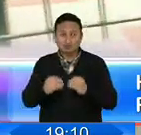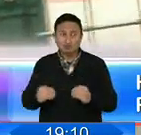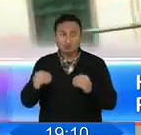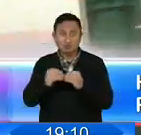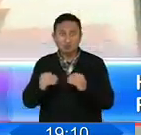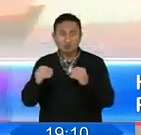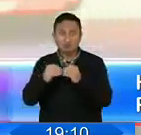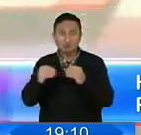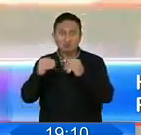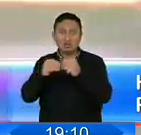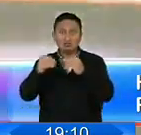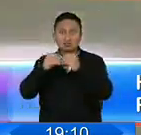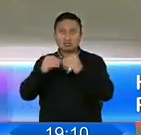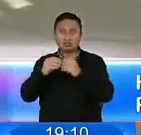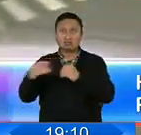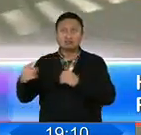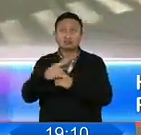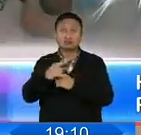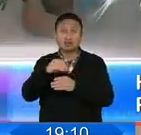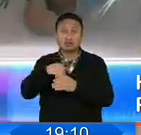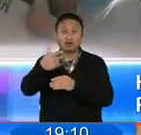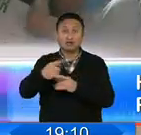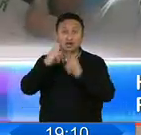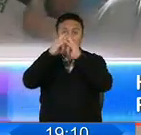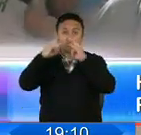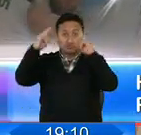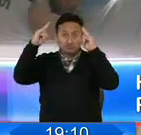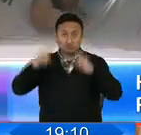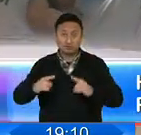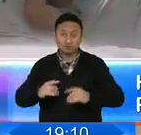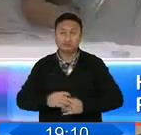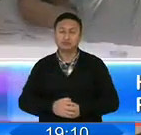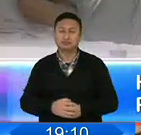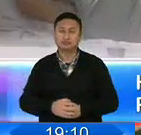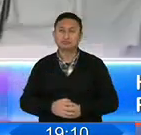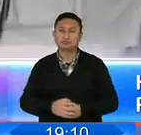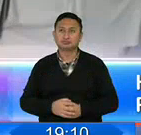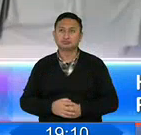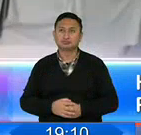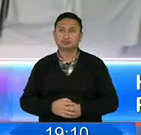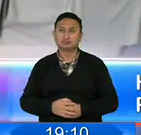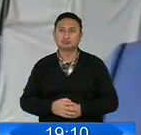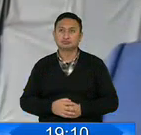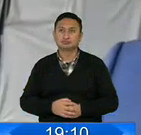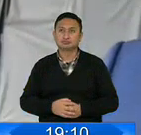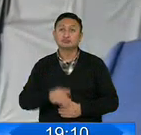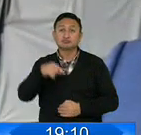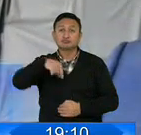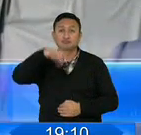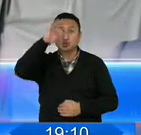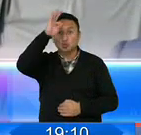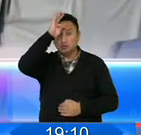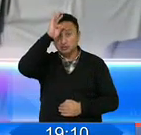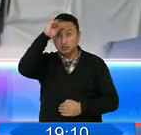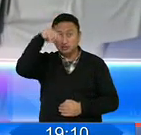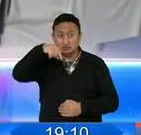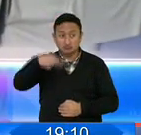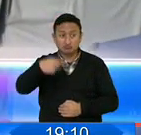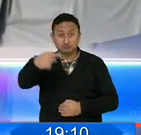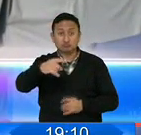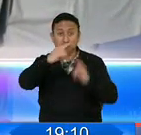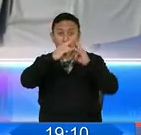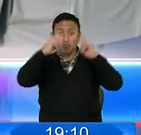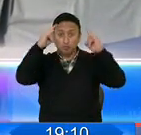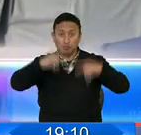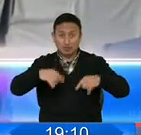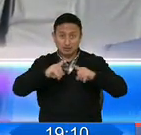atenciones diarias en las carpas de triaje instaladas en el exterior del hospital. Mira, esta casa de salud, a nuestras carpas blancas de triaje